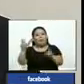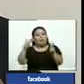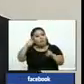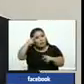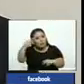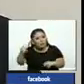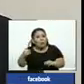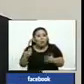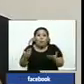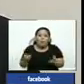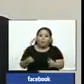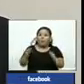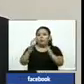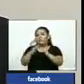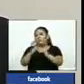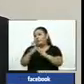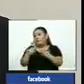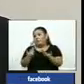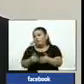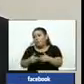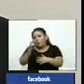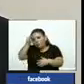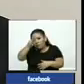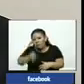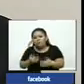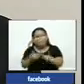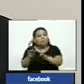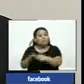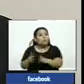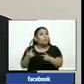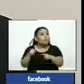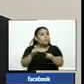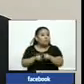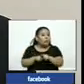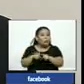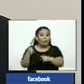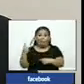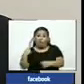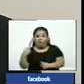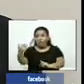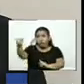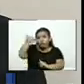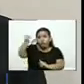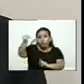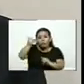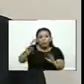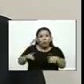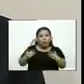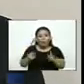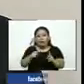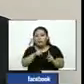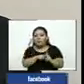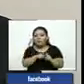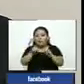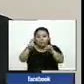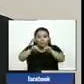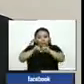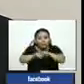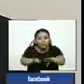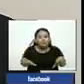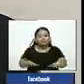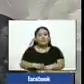política, en la vida religiosa, en cualquier otra área. Sin embargo, por no estar capacitados, han sido de mala influencia.